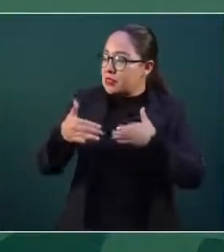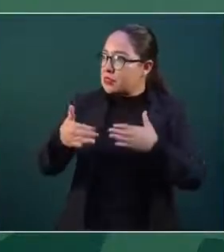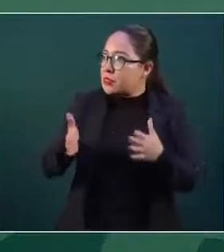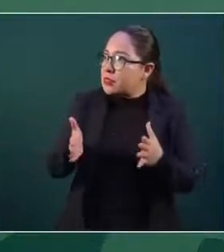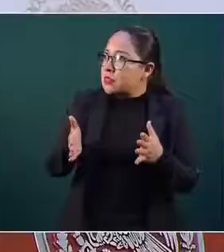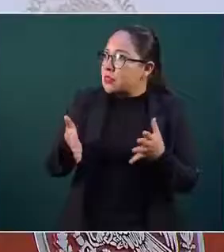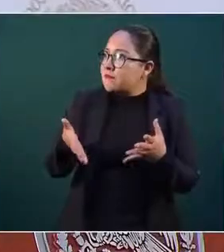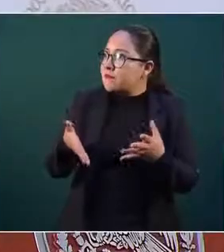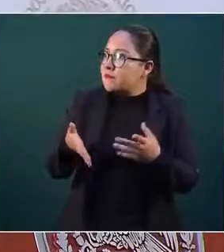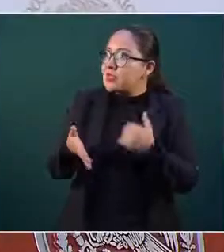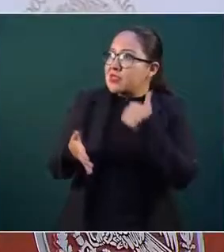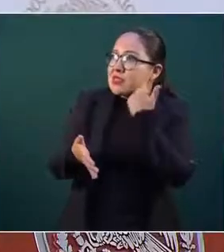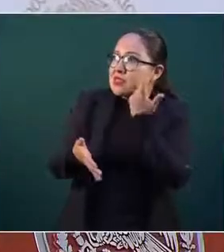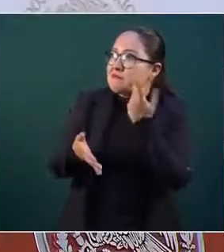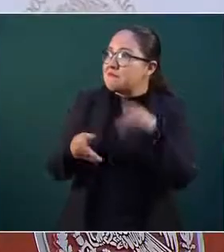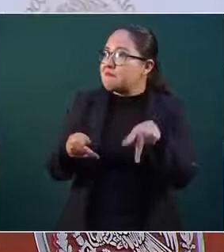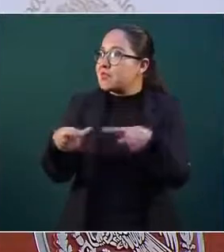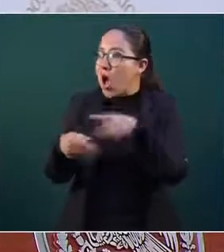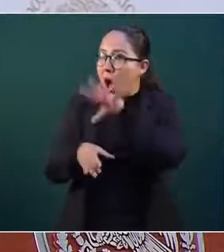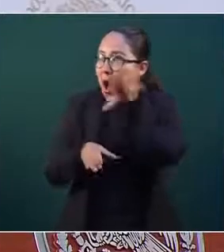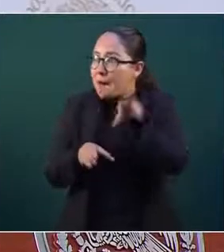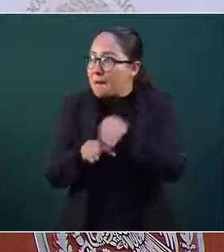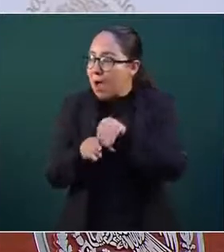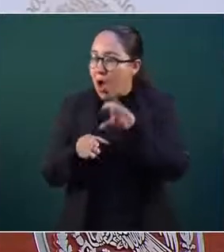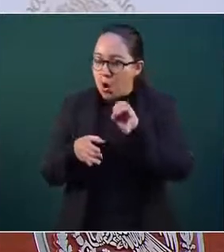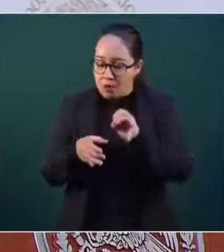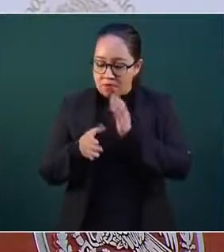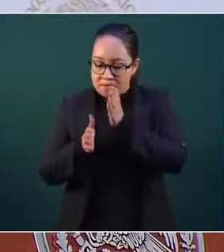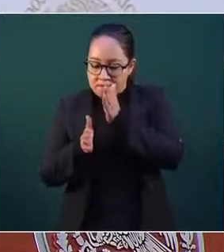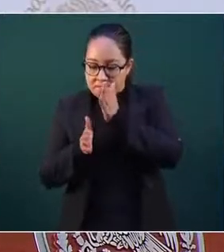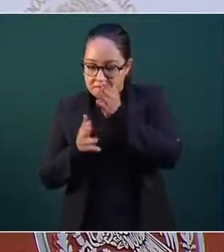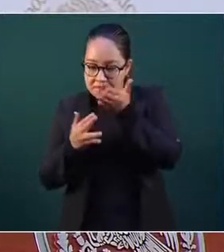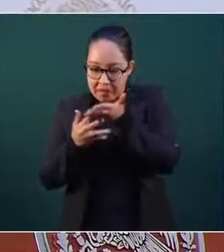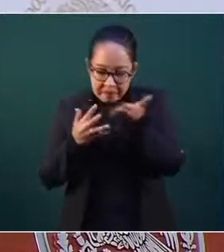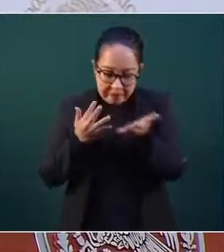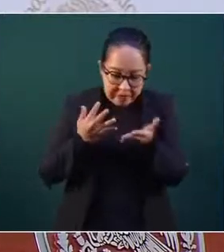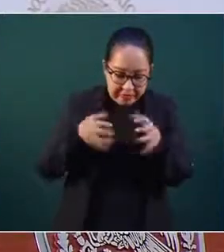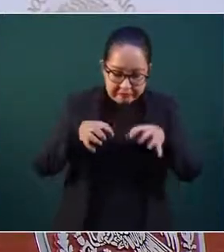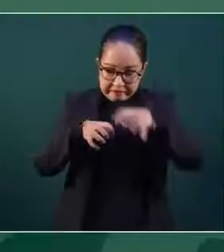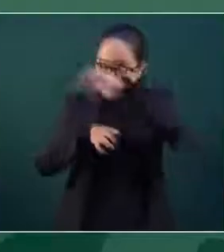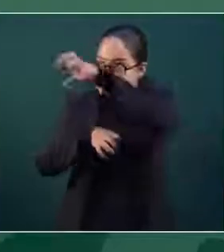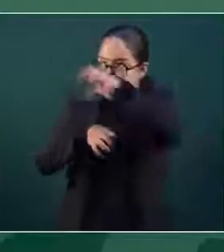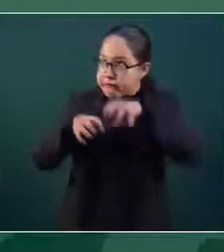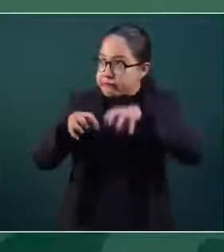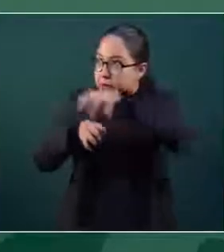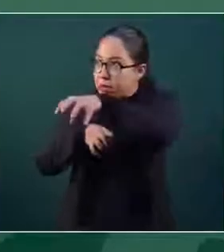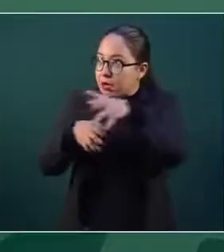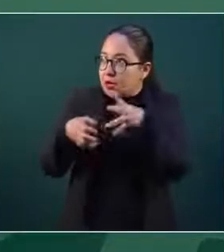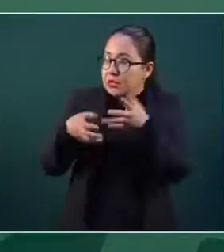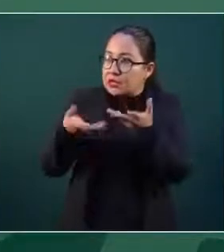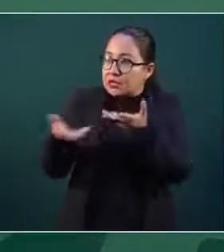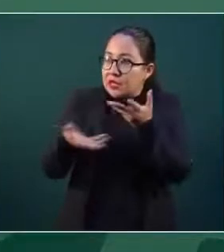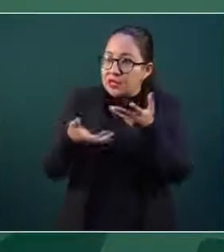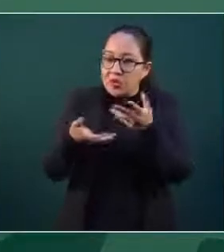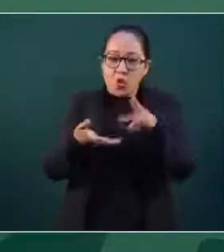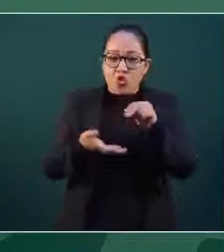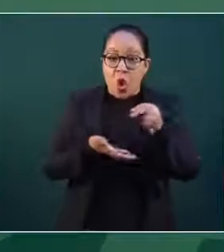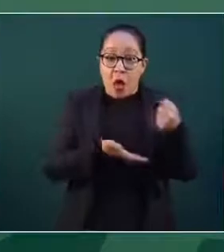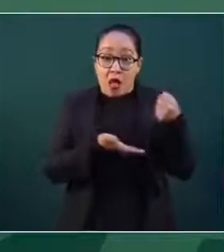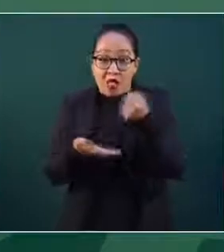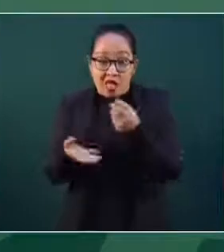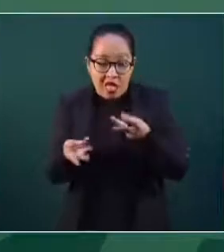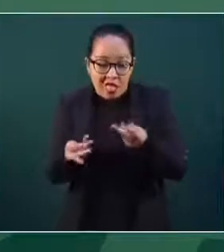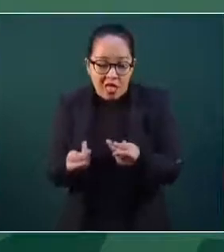las refinerías o completas o en partes, o no invertir, que